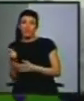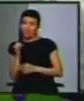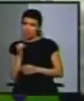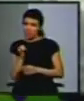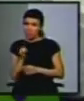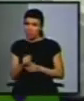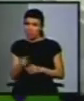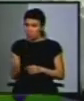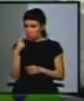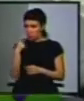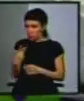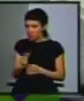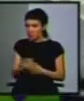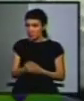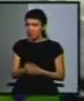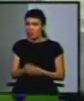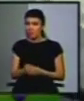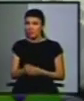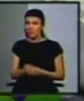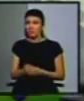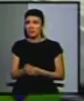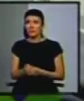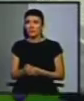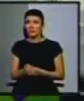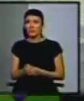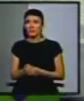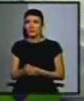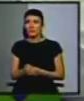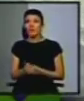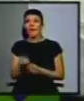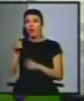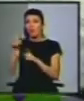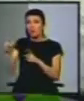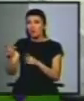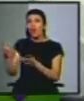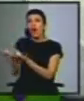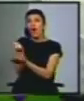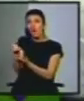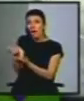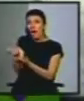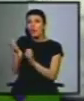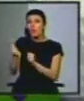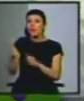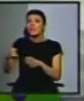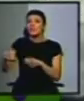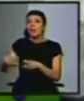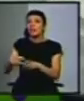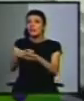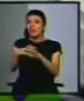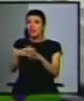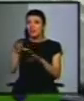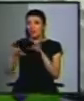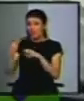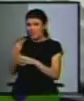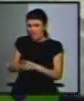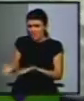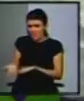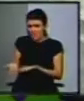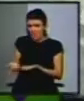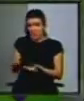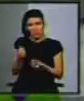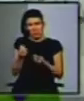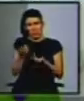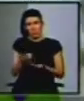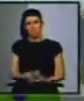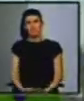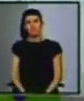usted presente que a los que estaban ahí les cobraron para poder pasar sus cosas que son de ellos, o sea, uh-huh. Es como